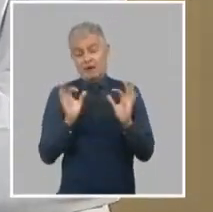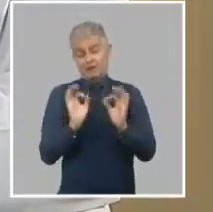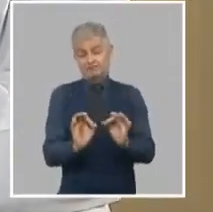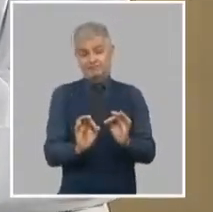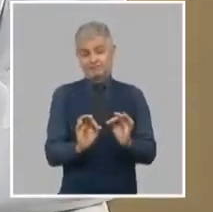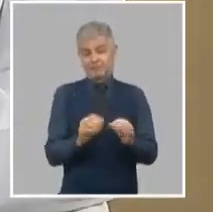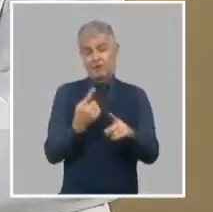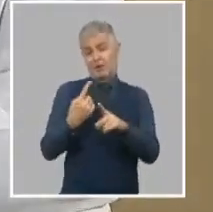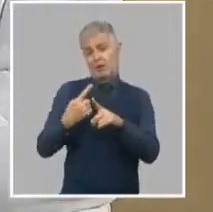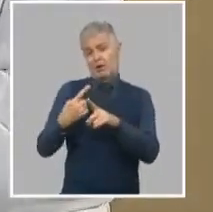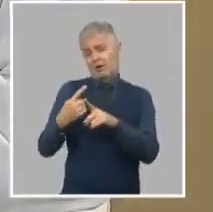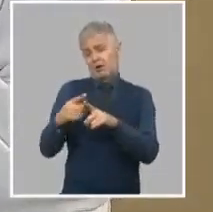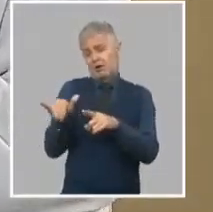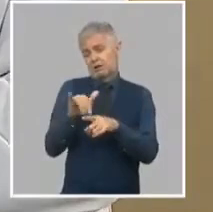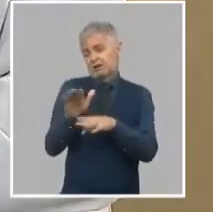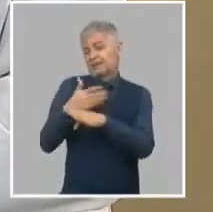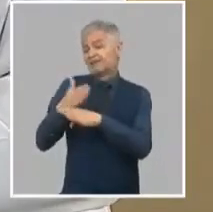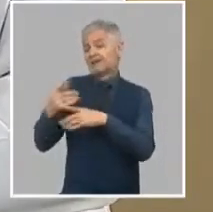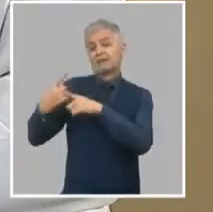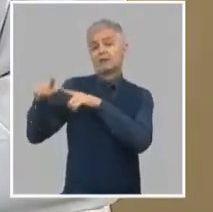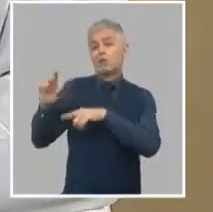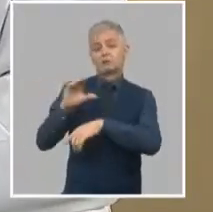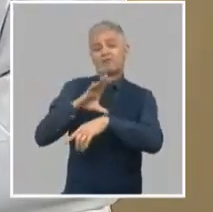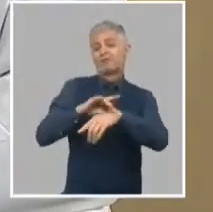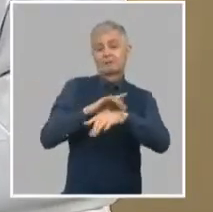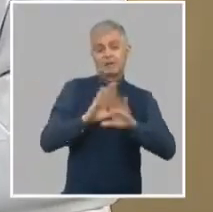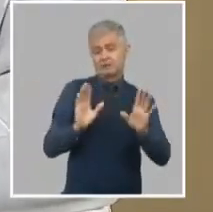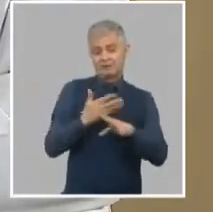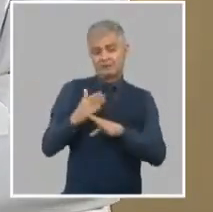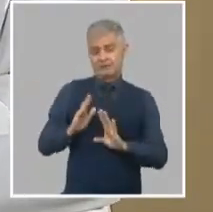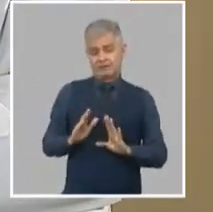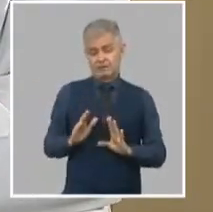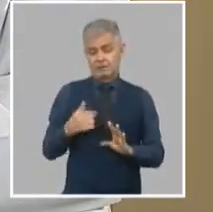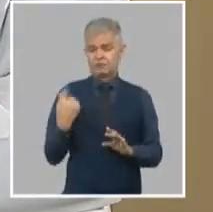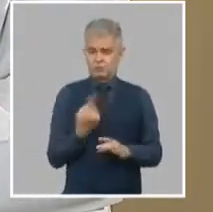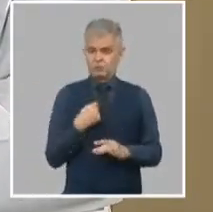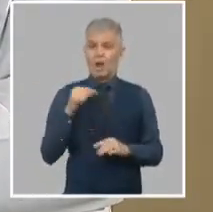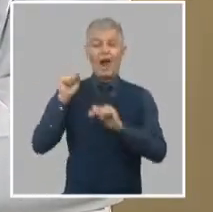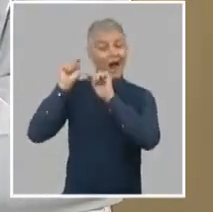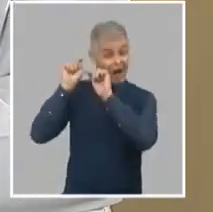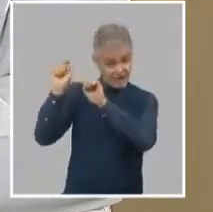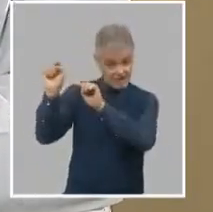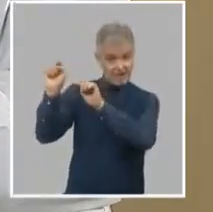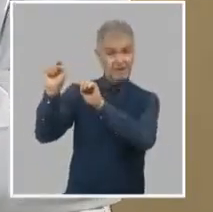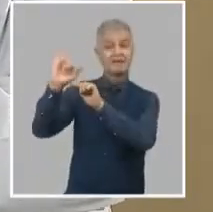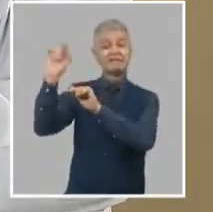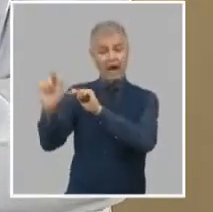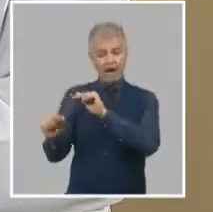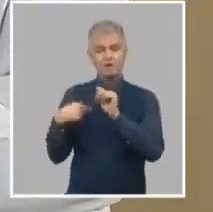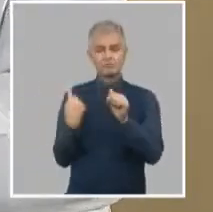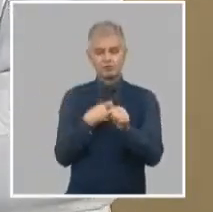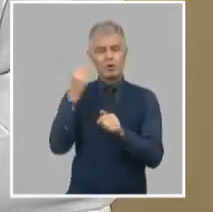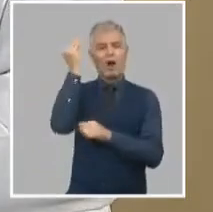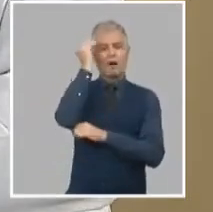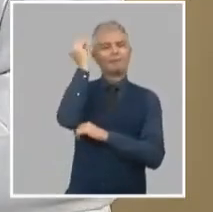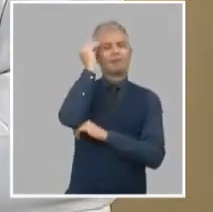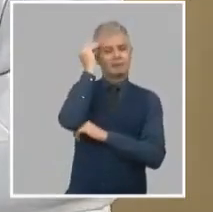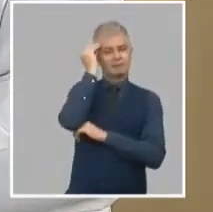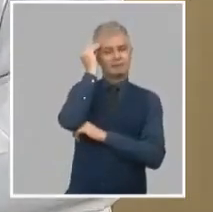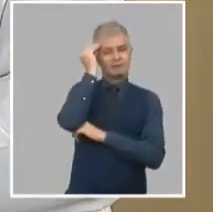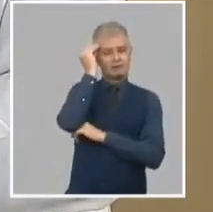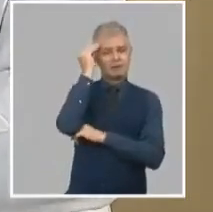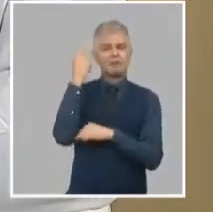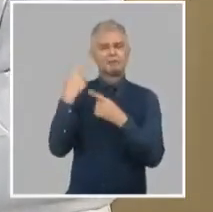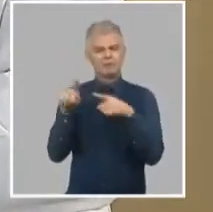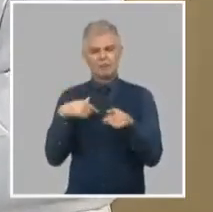enfermedad, otra enfermedad para el ser humano. Y esto lo aprendimos allí, pero a la vez también intercambiamos conocimientos